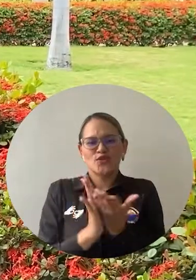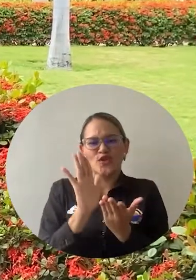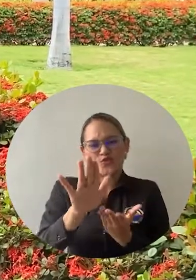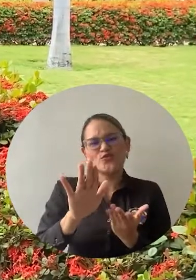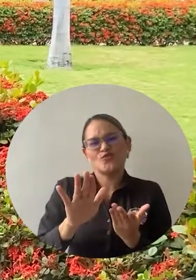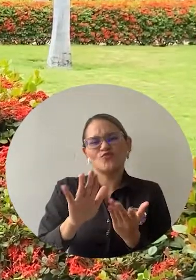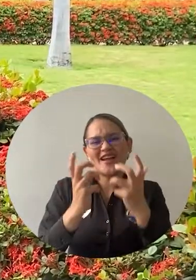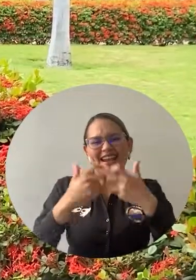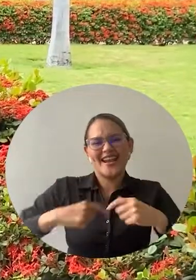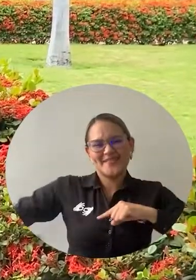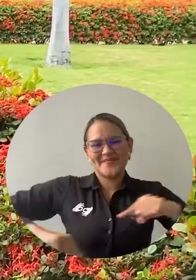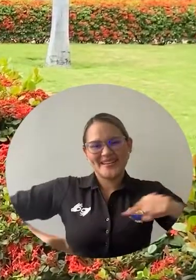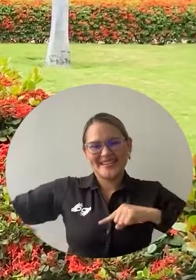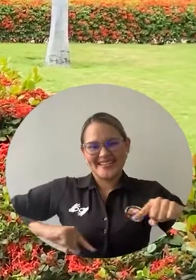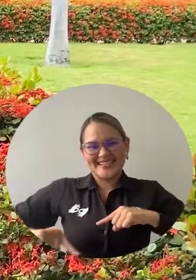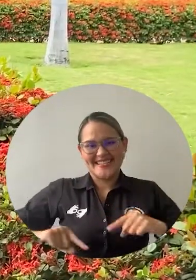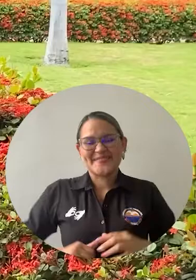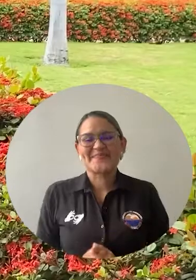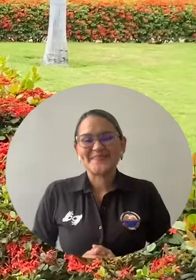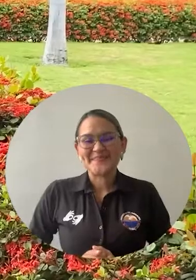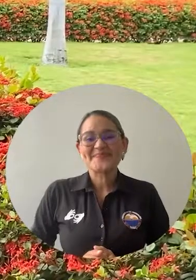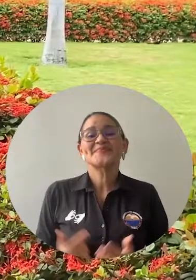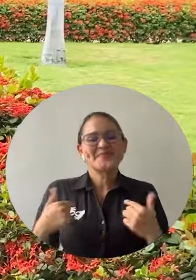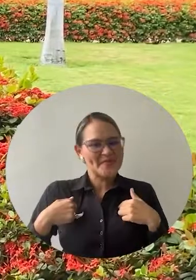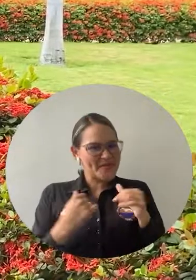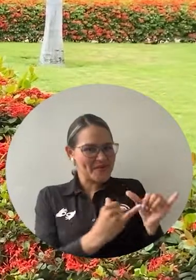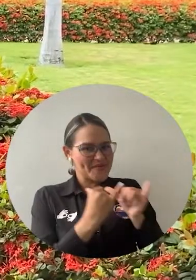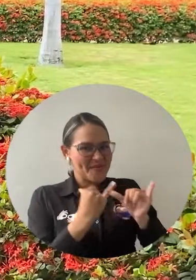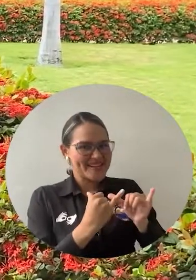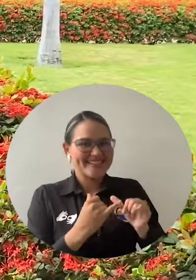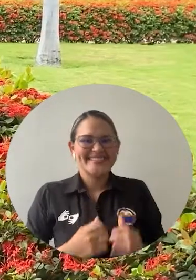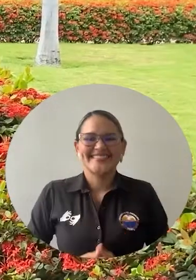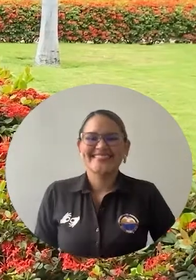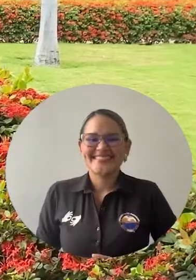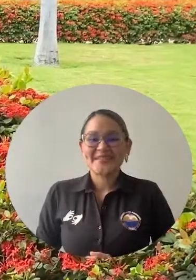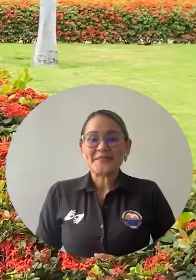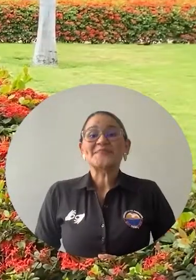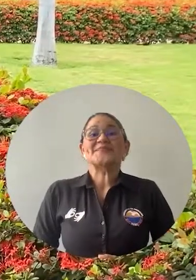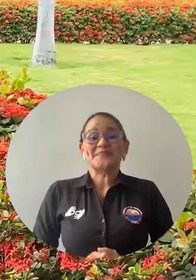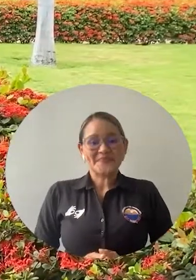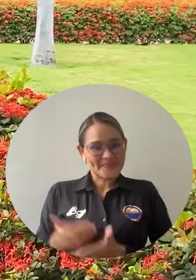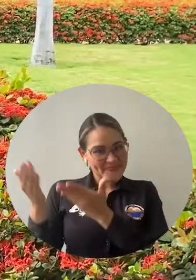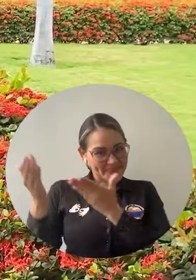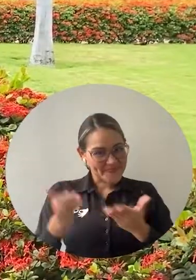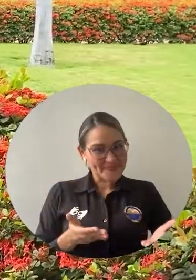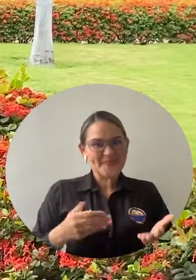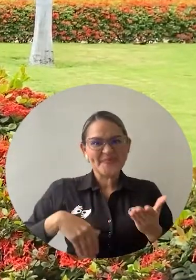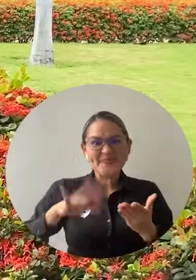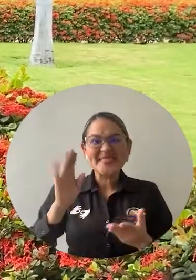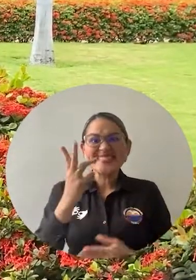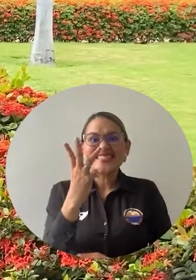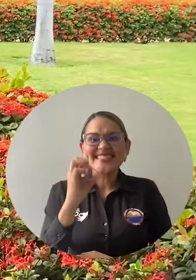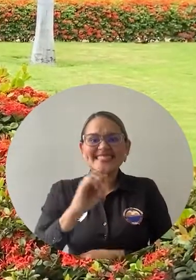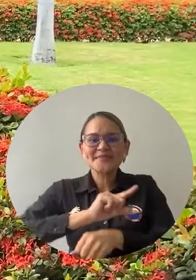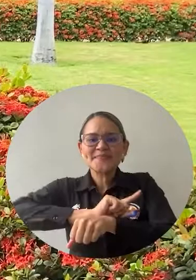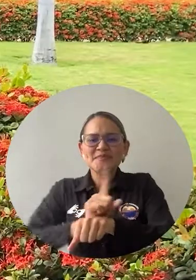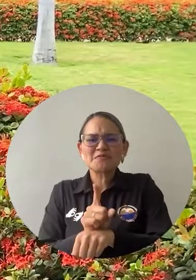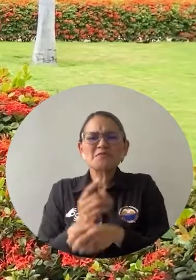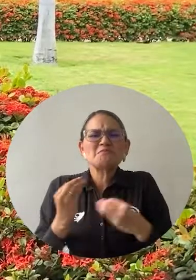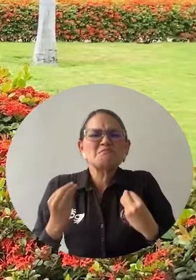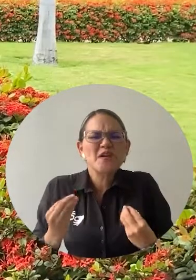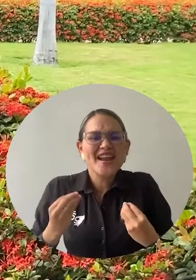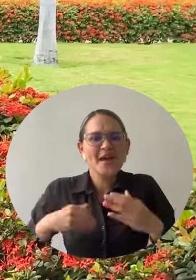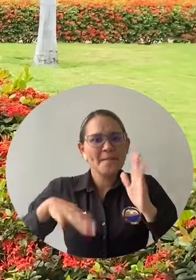de administración de empresas. Y yo soy Karen Cuau, graduada de la misma unidad académica. Los invitamos a que nos acompañen durante los siguientes 30